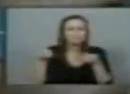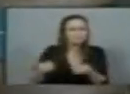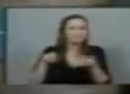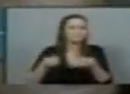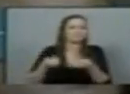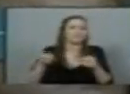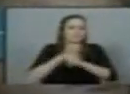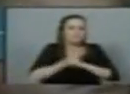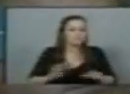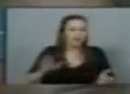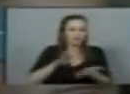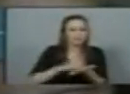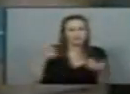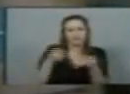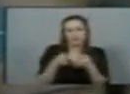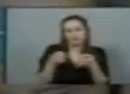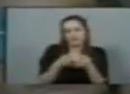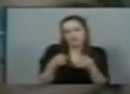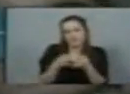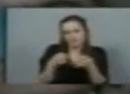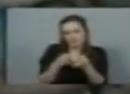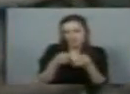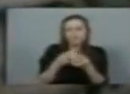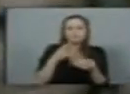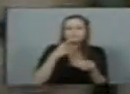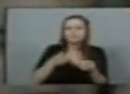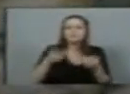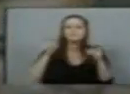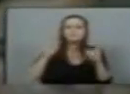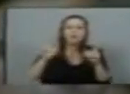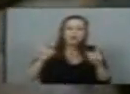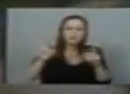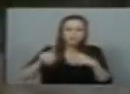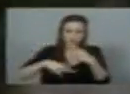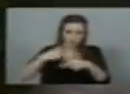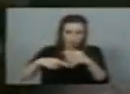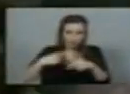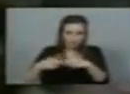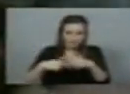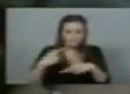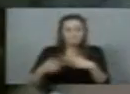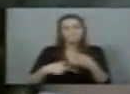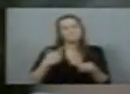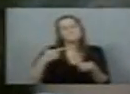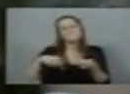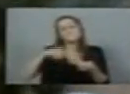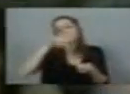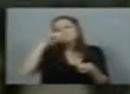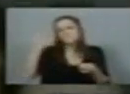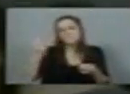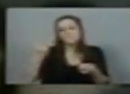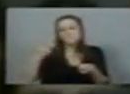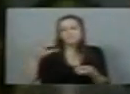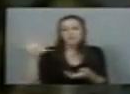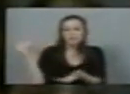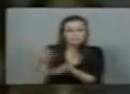de esta sociedad que oportunamente salió a bolsa y el Estado